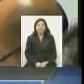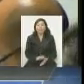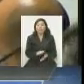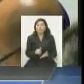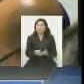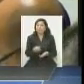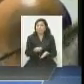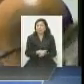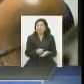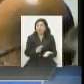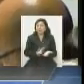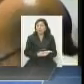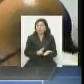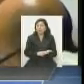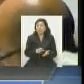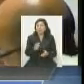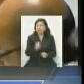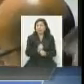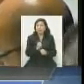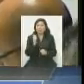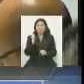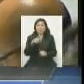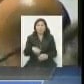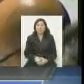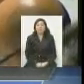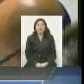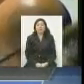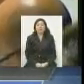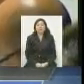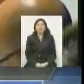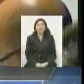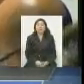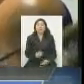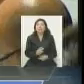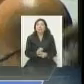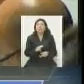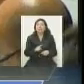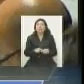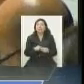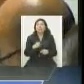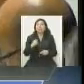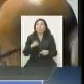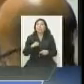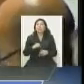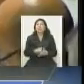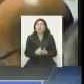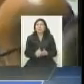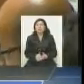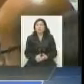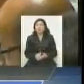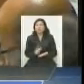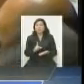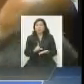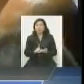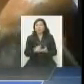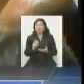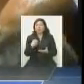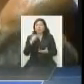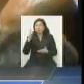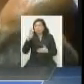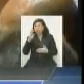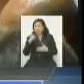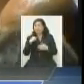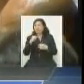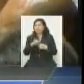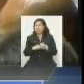Todos pagamos sus impuestos como lo hacen los trabajadores de la parada. Y la seguridad depende de la Municipalidad de Victoria, la Municipalidad de Lima, la